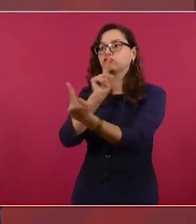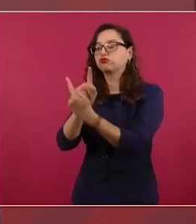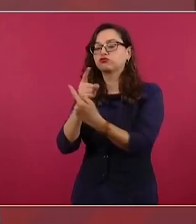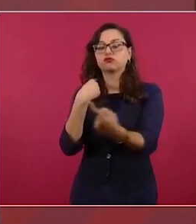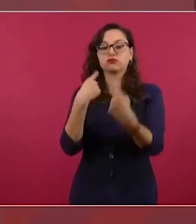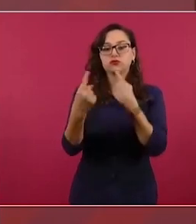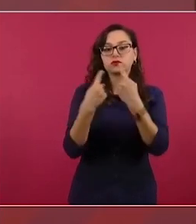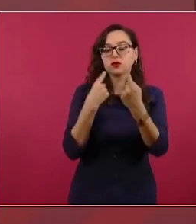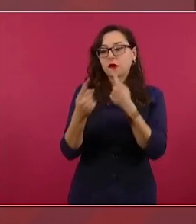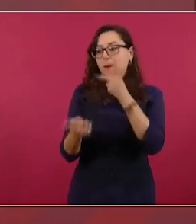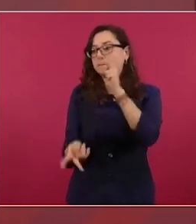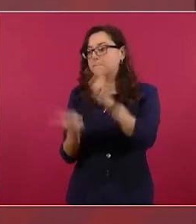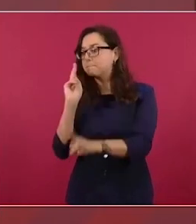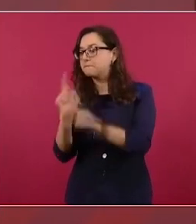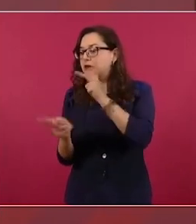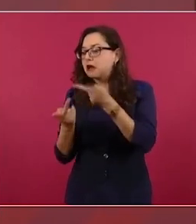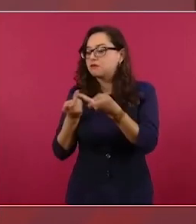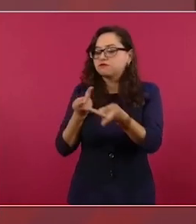Nos llevó muchísimo